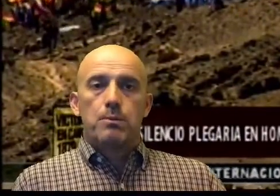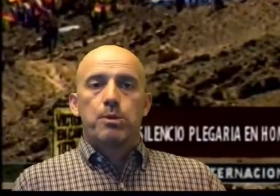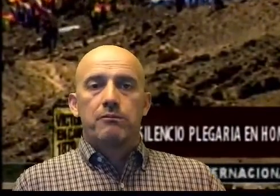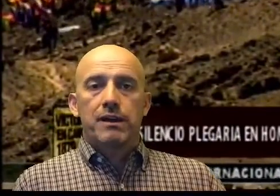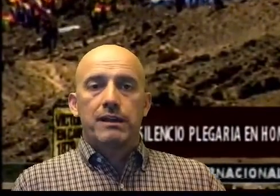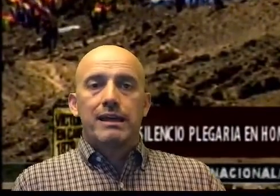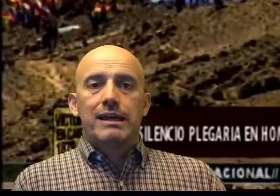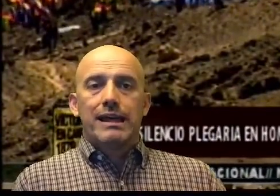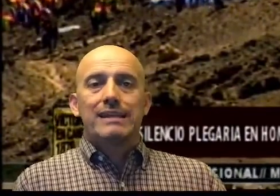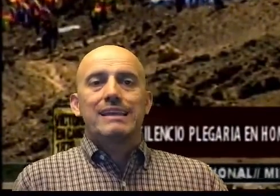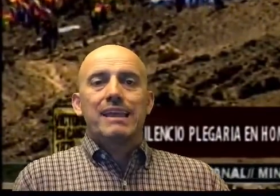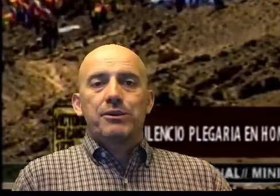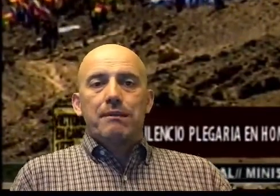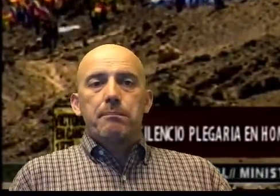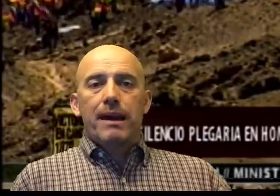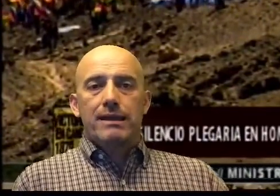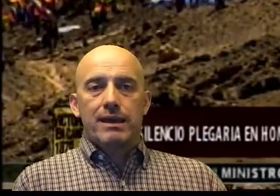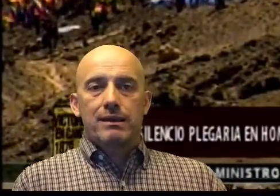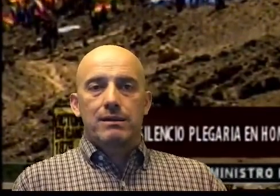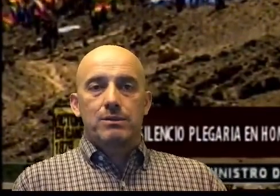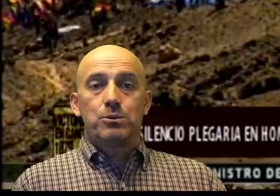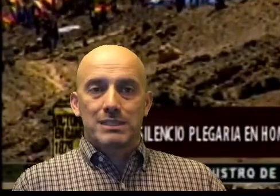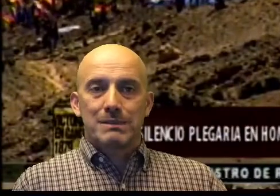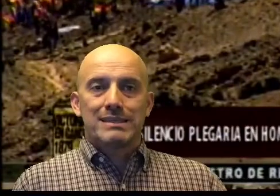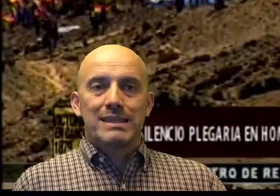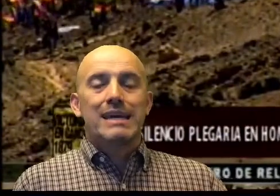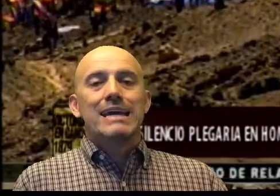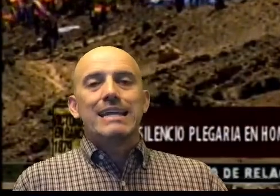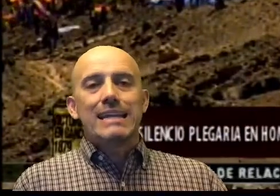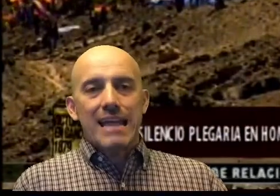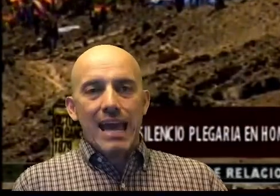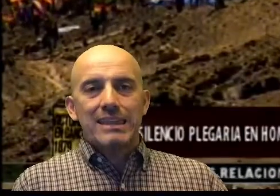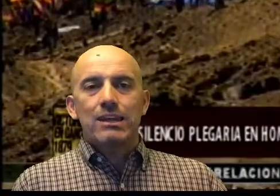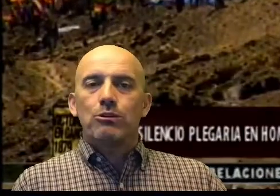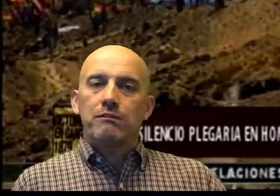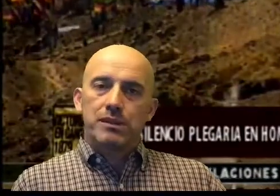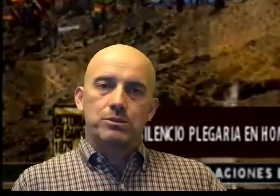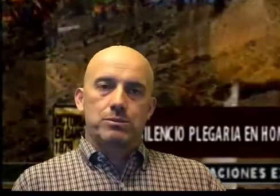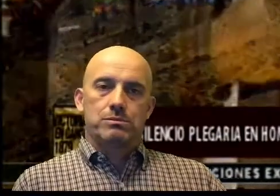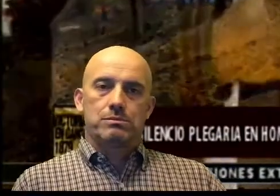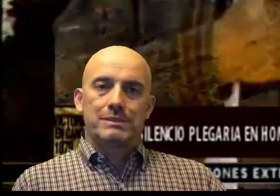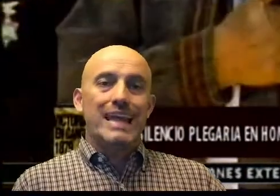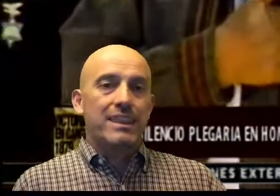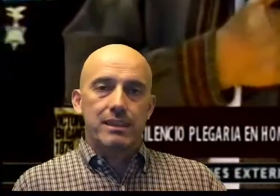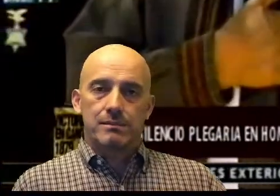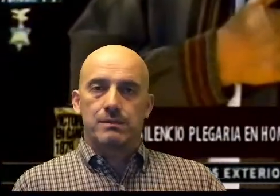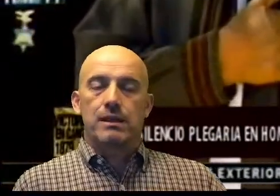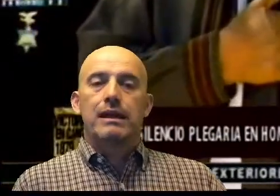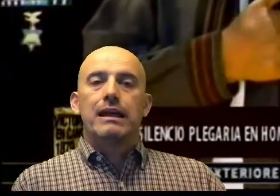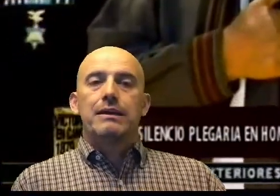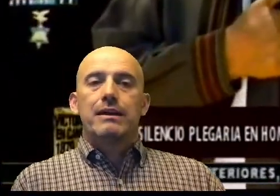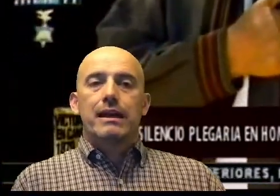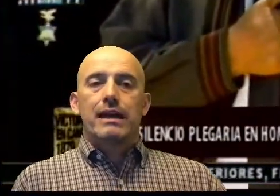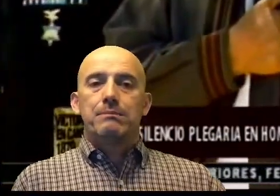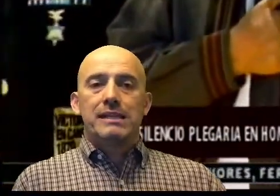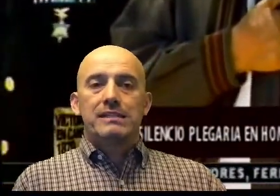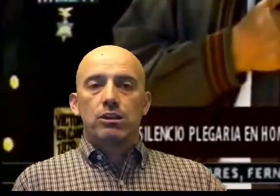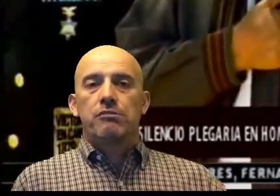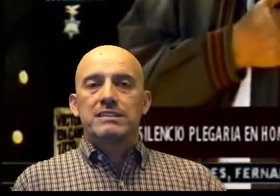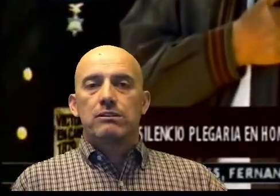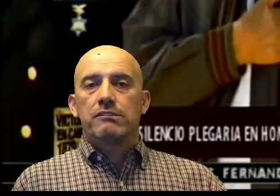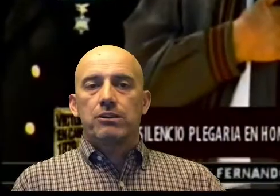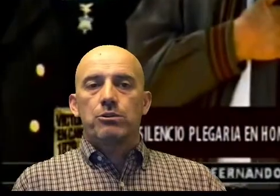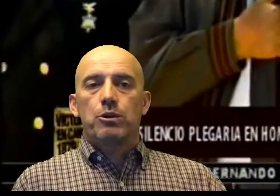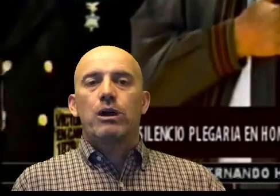pues bien este dinero campaña curiosamente nadie lo ha visto nadie el